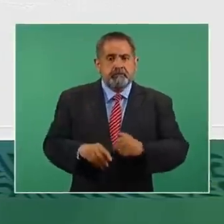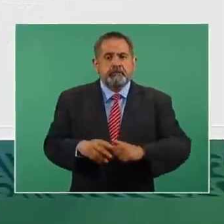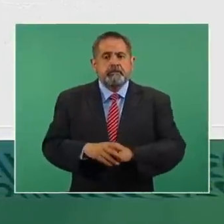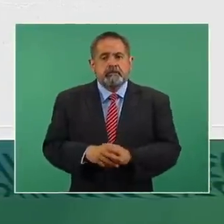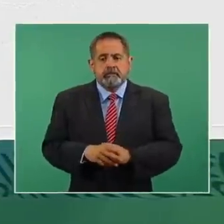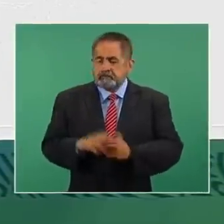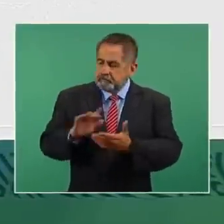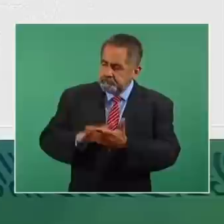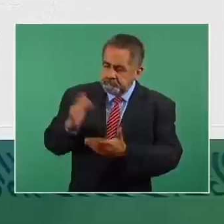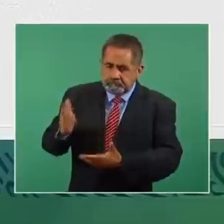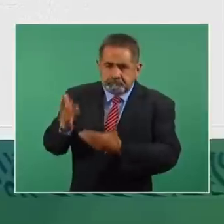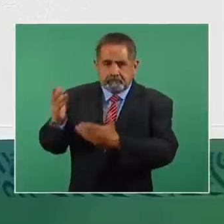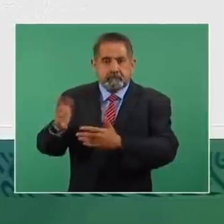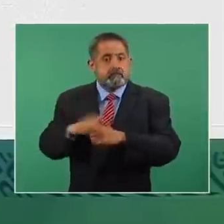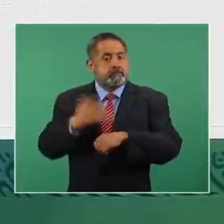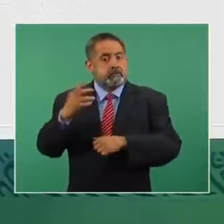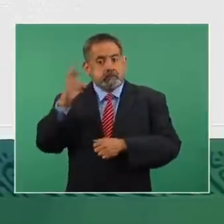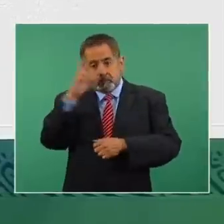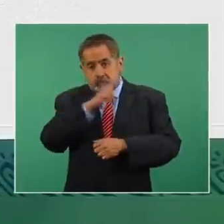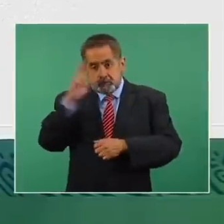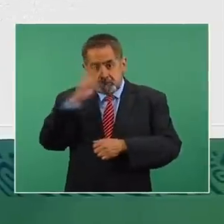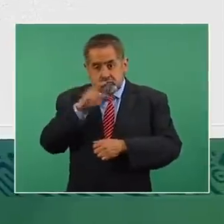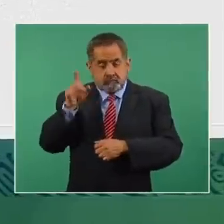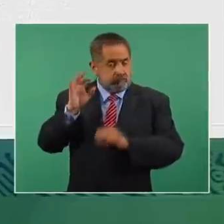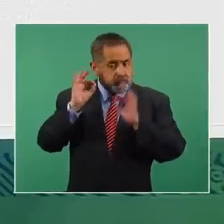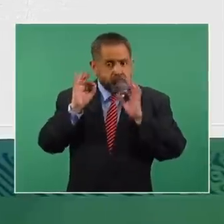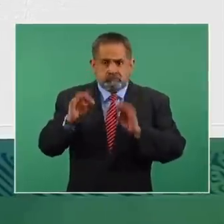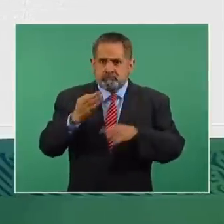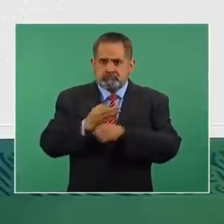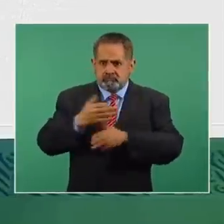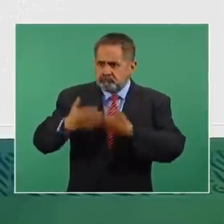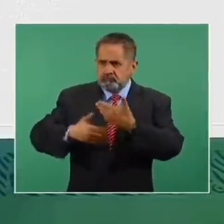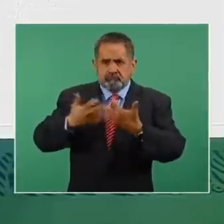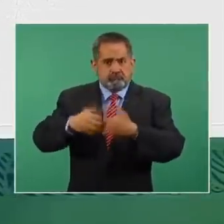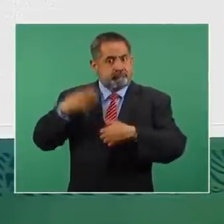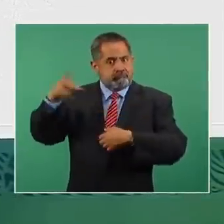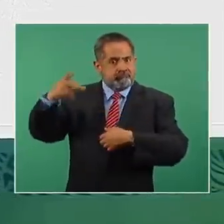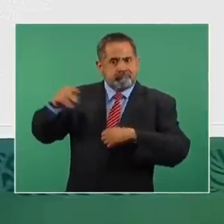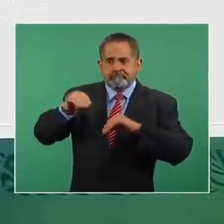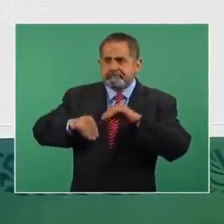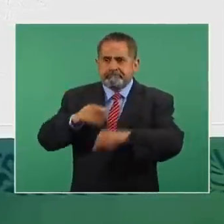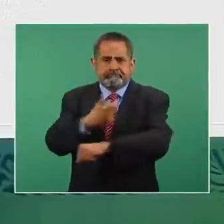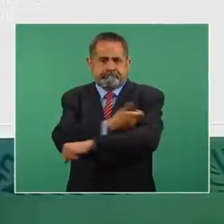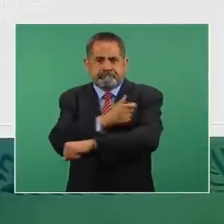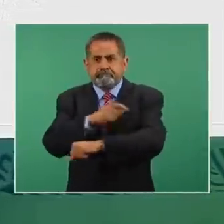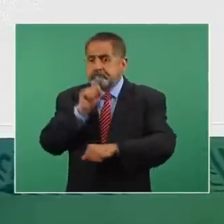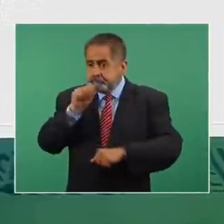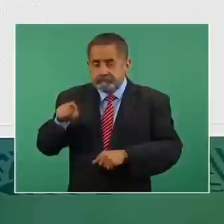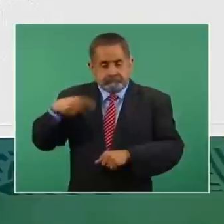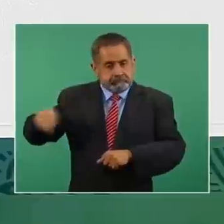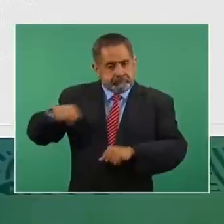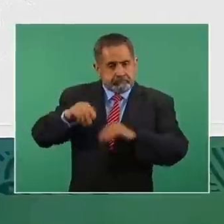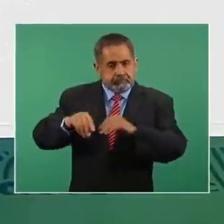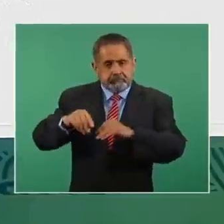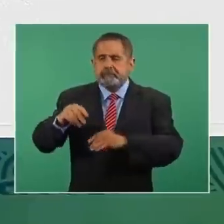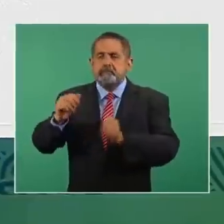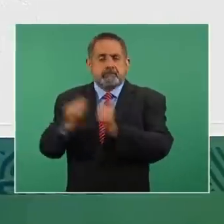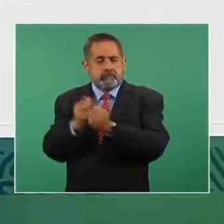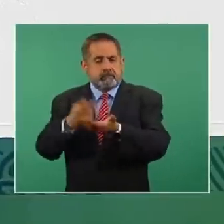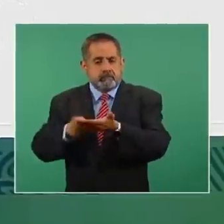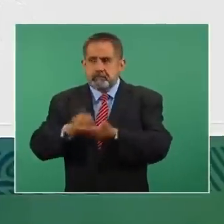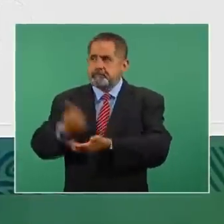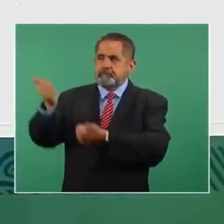Les agradecemos mucho porque Rusia está en pleno proceso de vacunación ahora y no obstante ello nos ha enviado esas